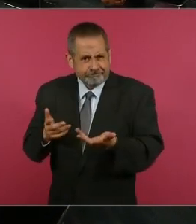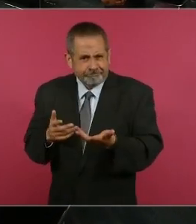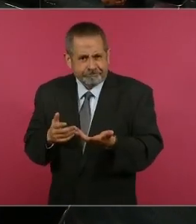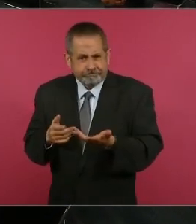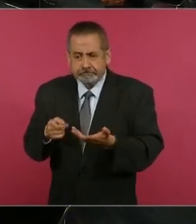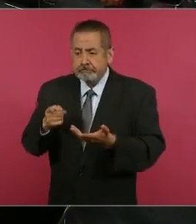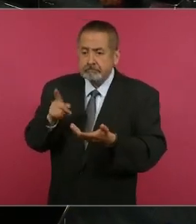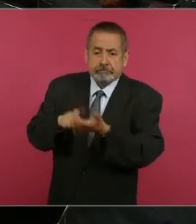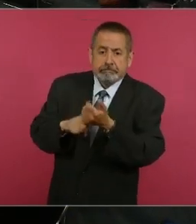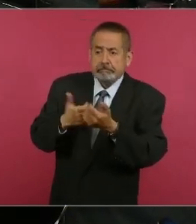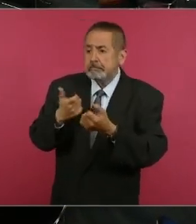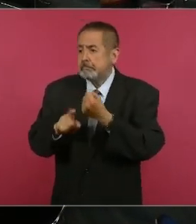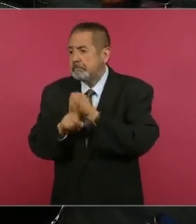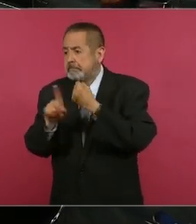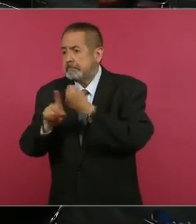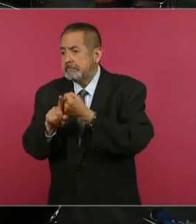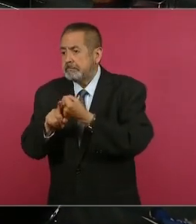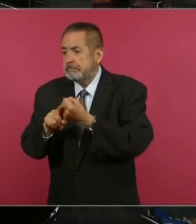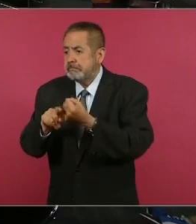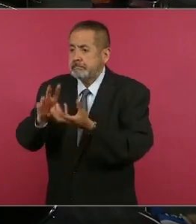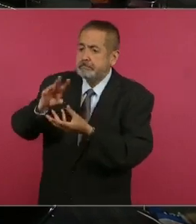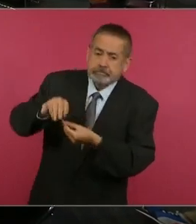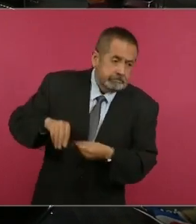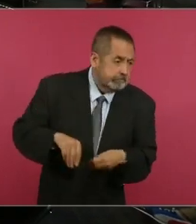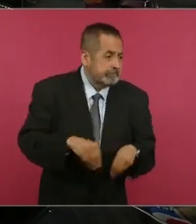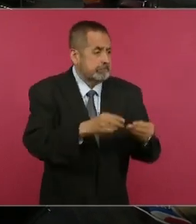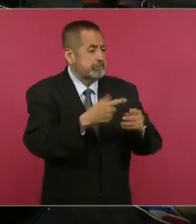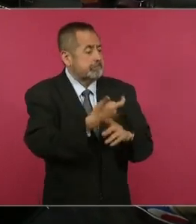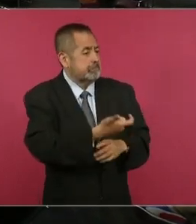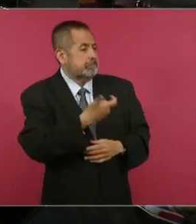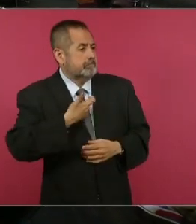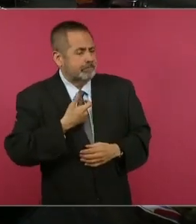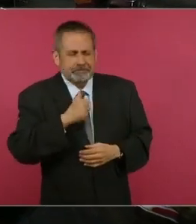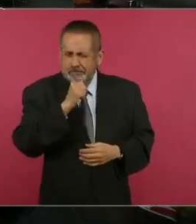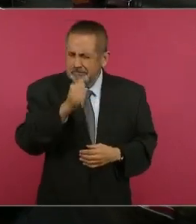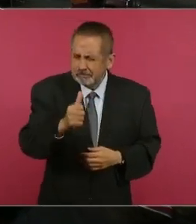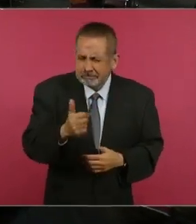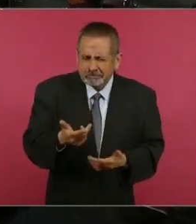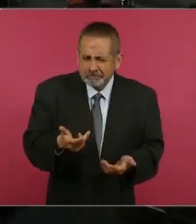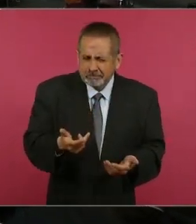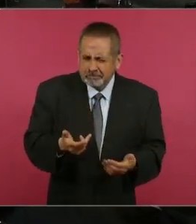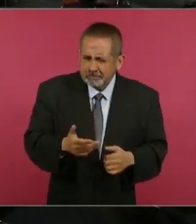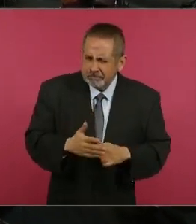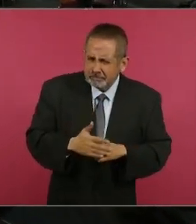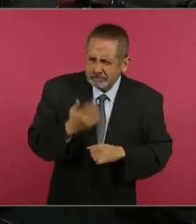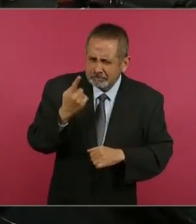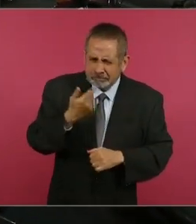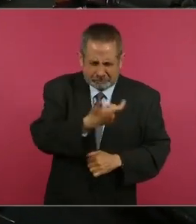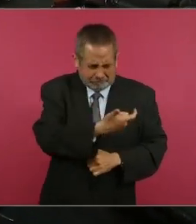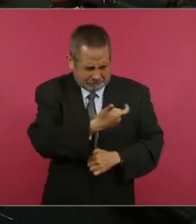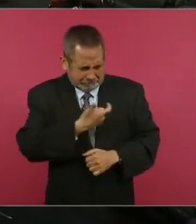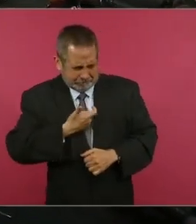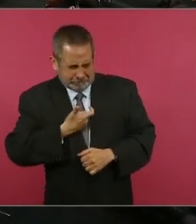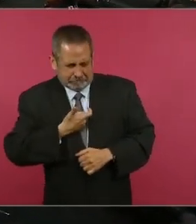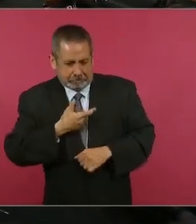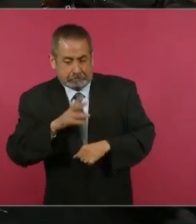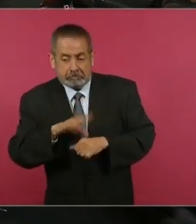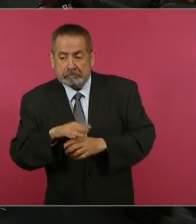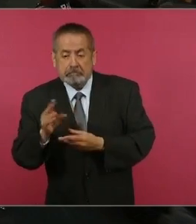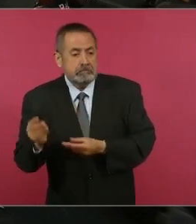problemas financieros la radiodifusora. Entonces, la pregunta es, presidente, ¿qué podría hacer